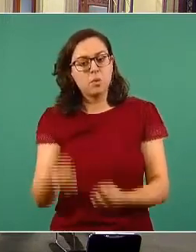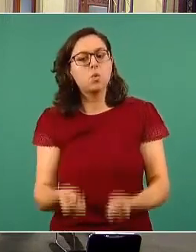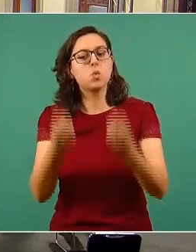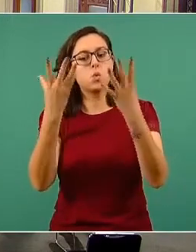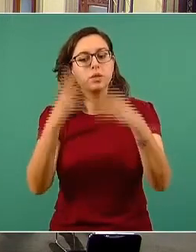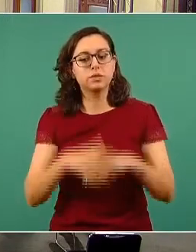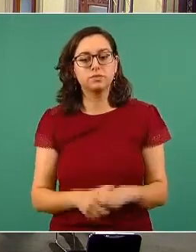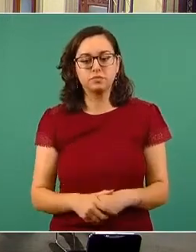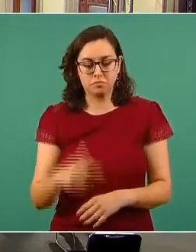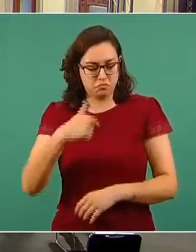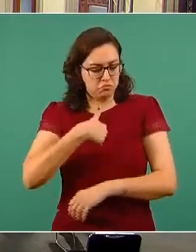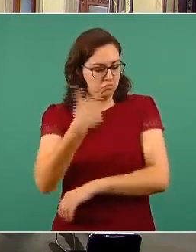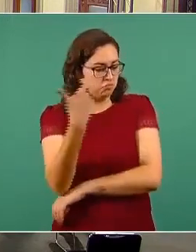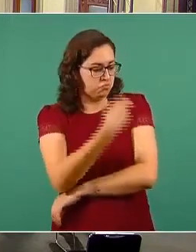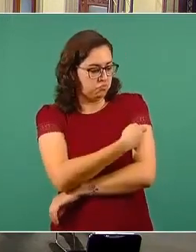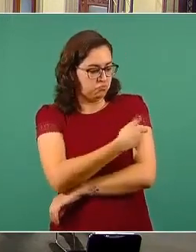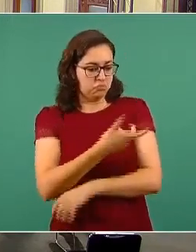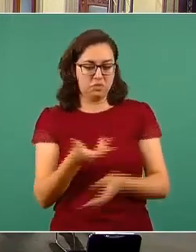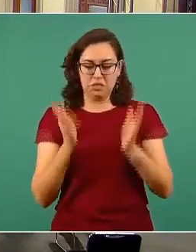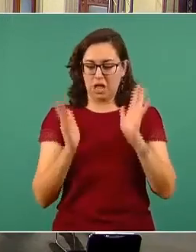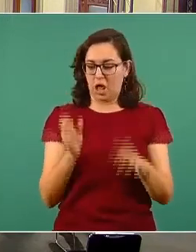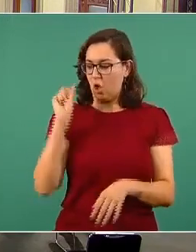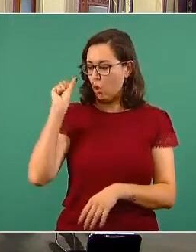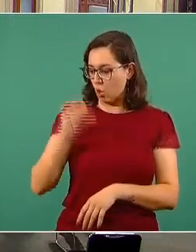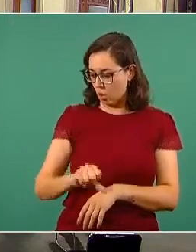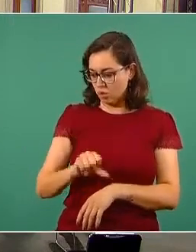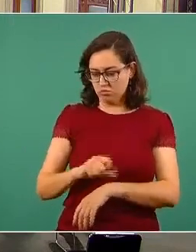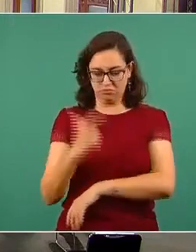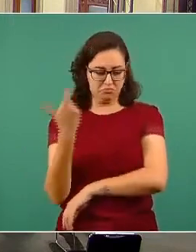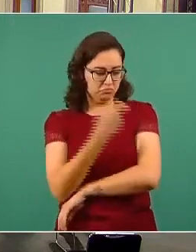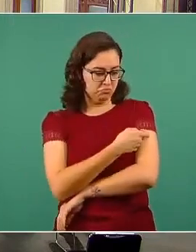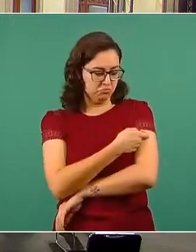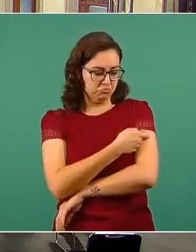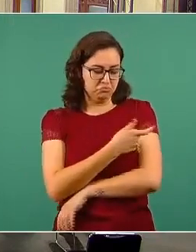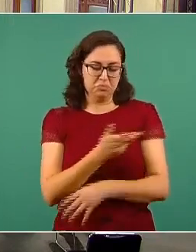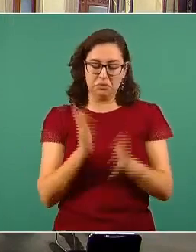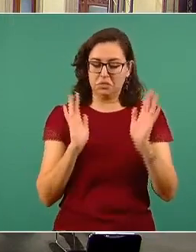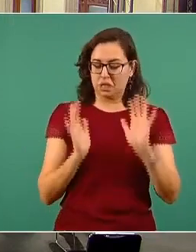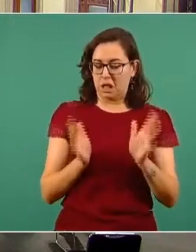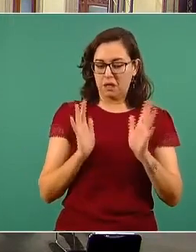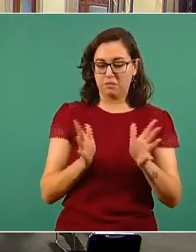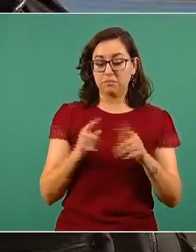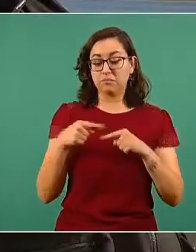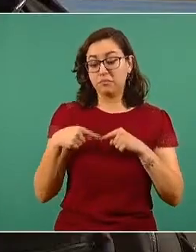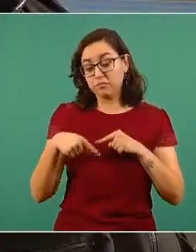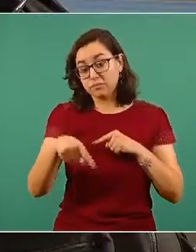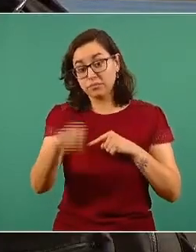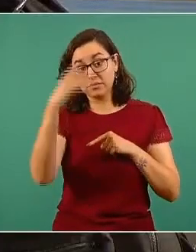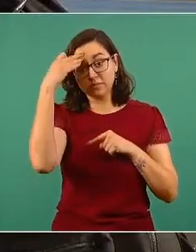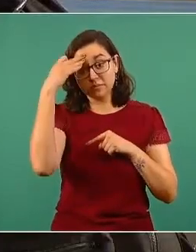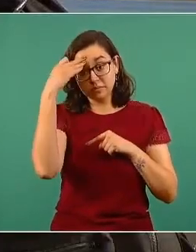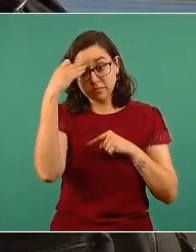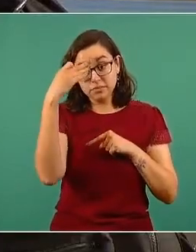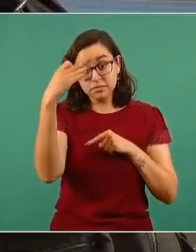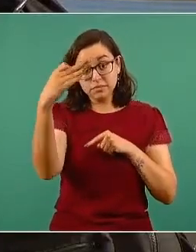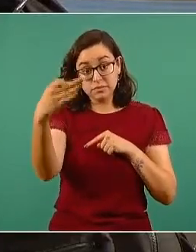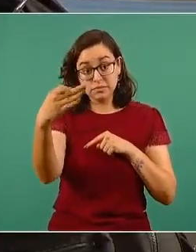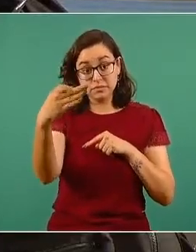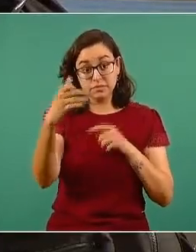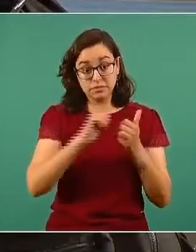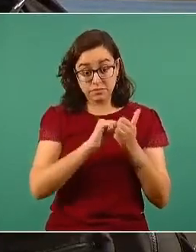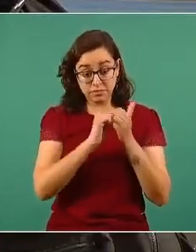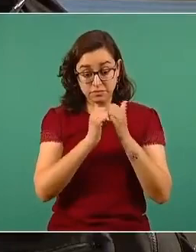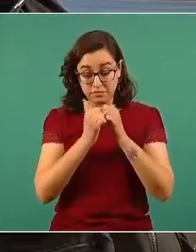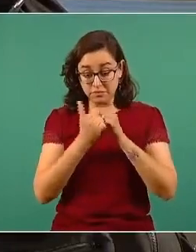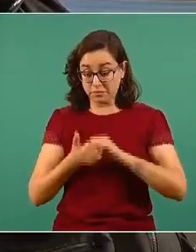gente que si ya me vacuné, por ejemplo, el día de hoy con alguna de las vacunas, ¿cuánto tiempo va a tardar esa vacuna?